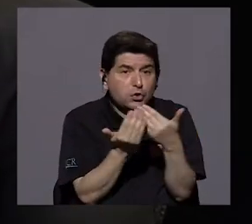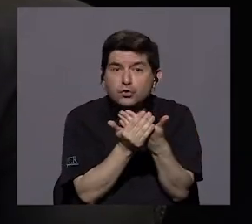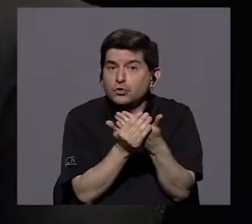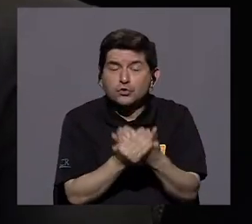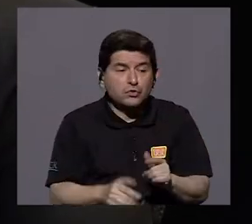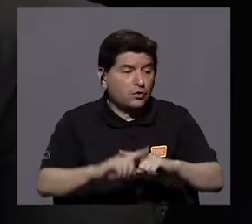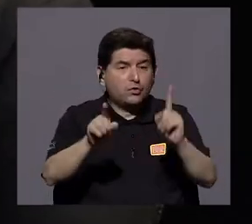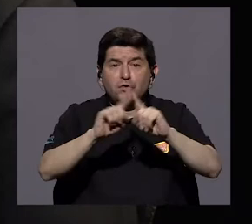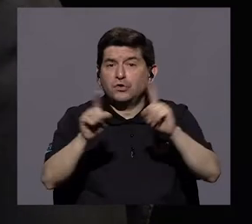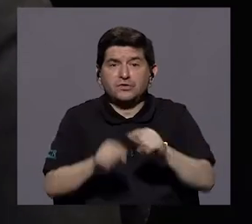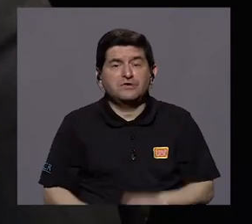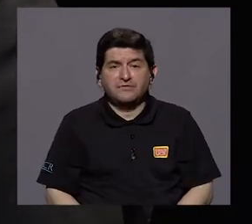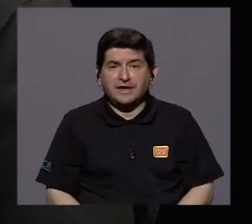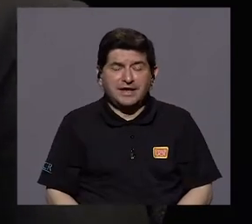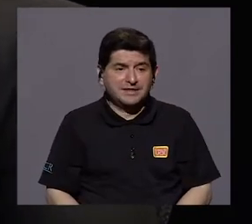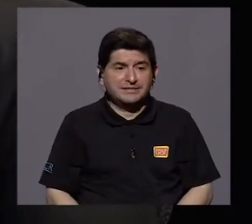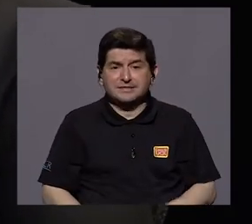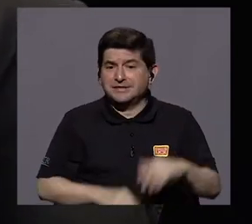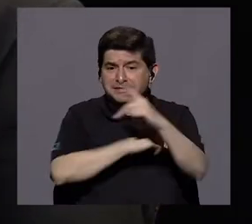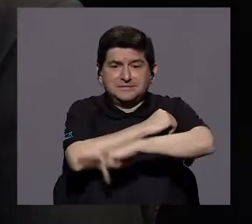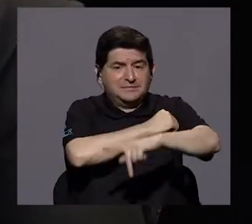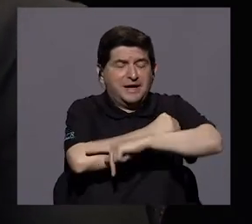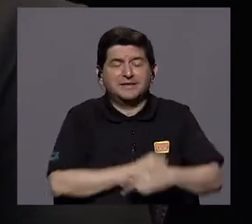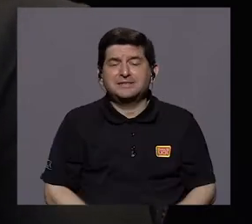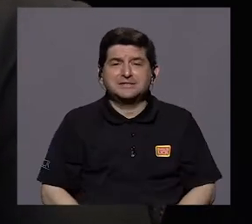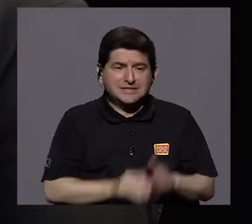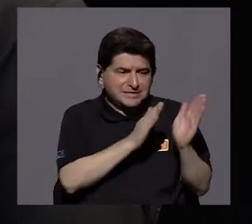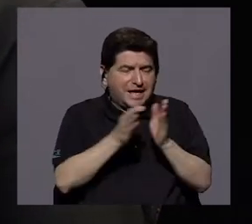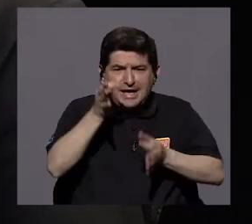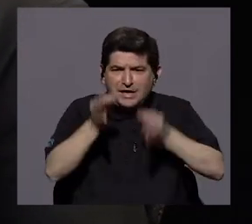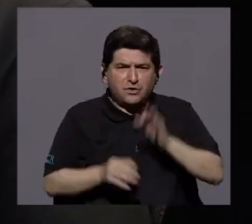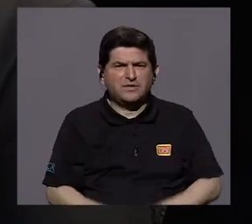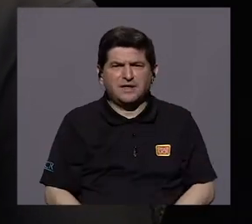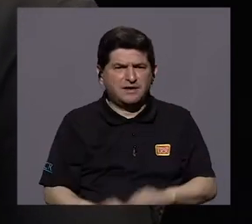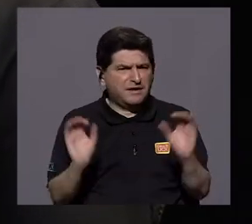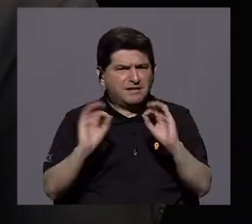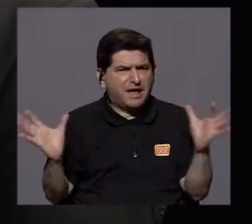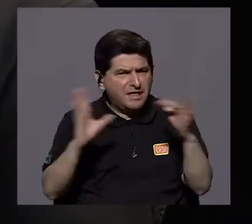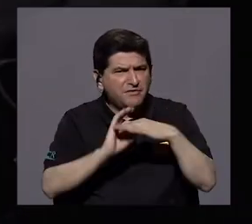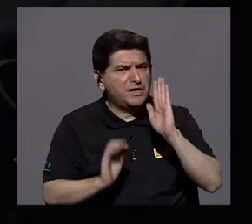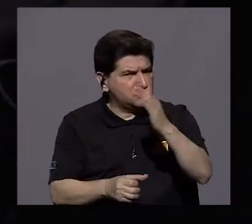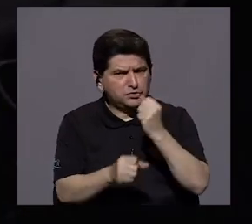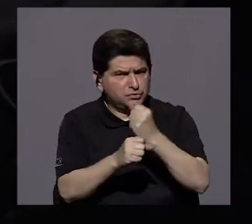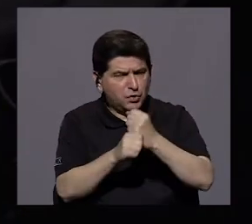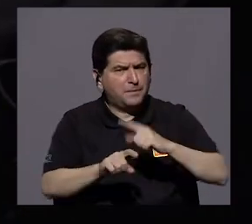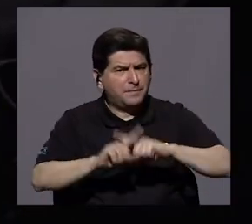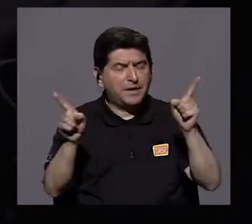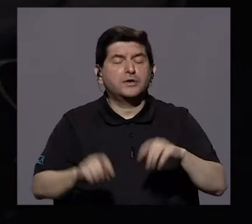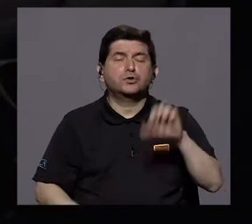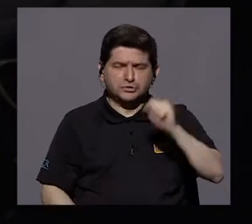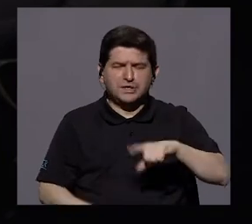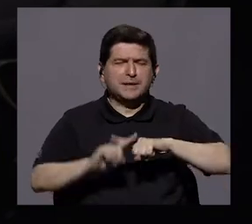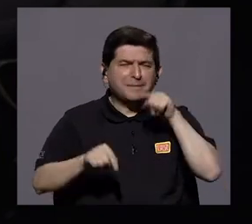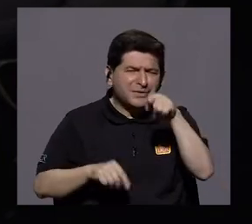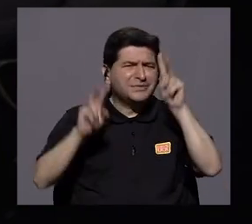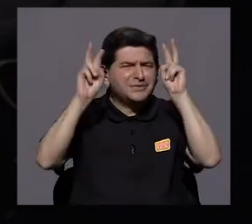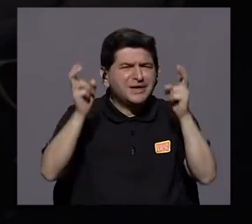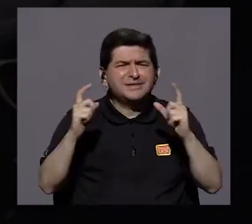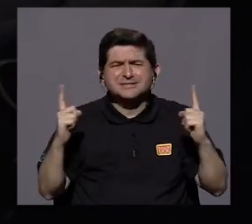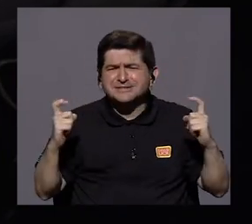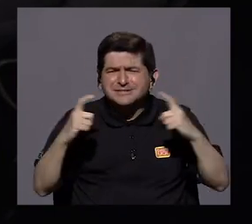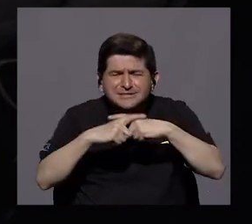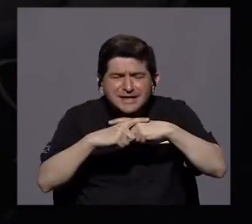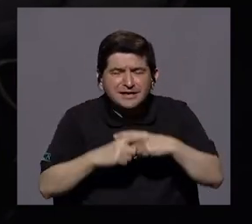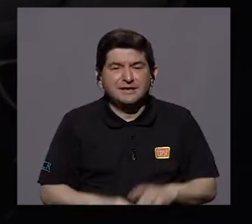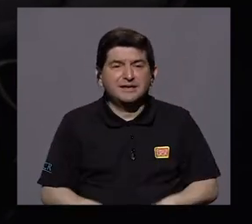las latitudes, en todos los ordenamientos jurídicos. Que no tiene nada que ver con lo que ustedes están haciendo, pero obviamente. Pero sí, es muy complejo.